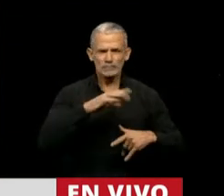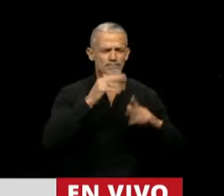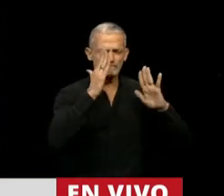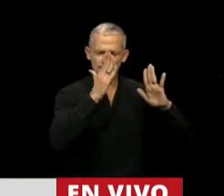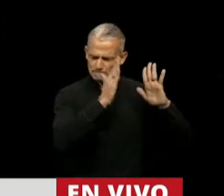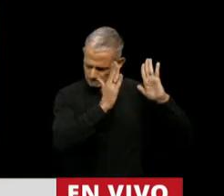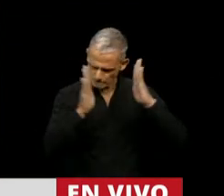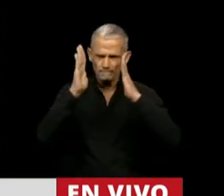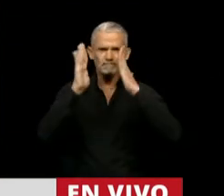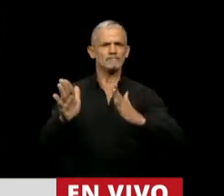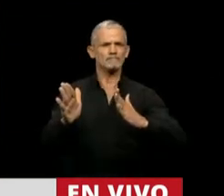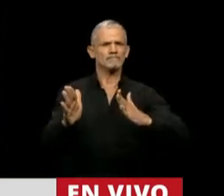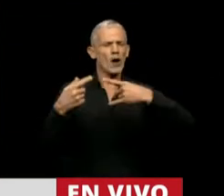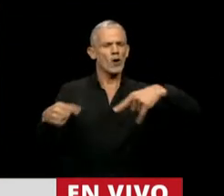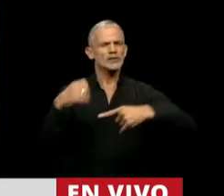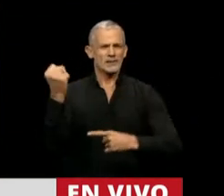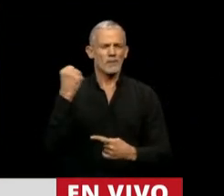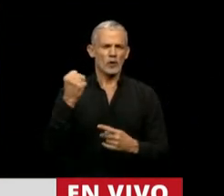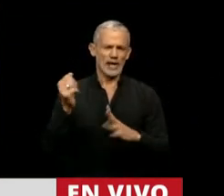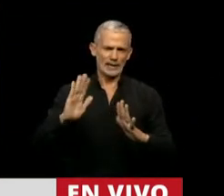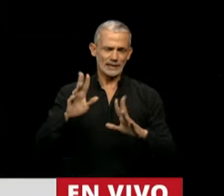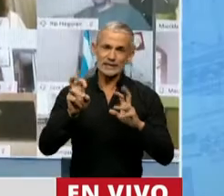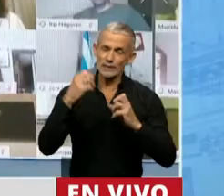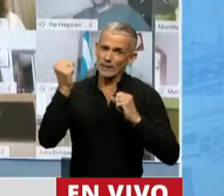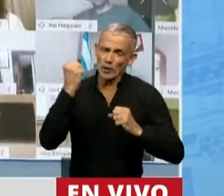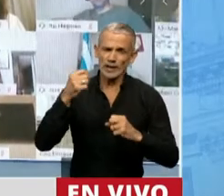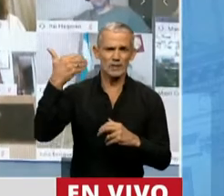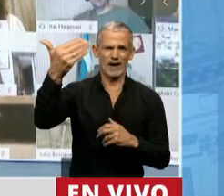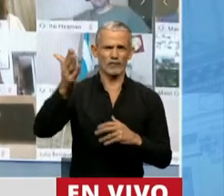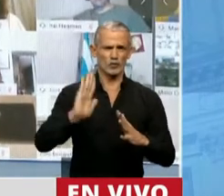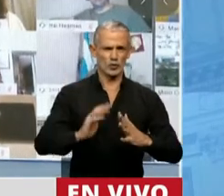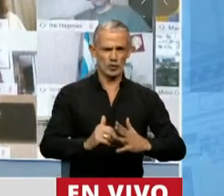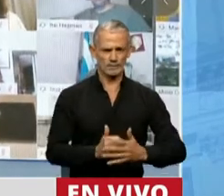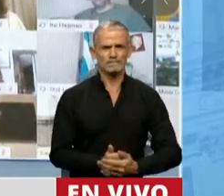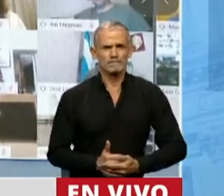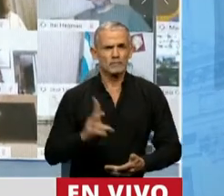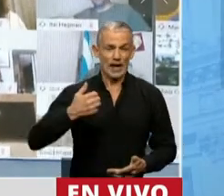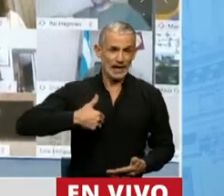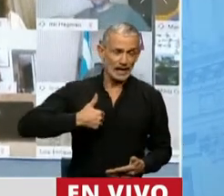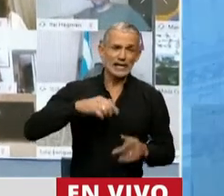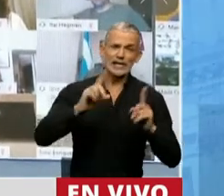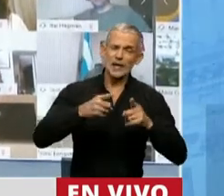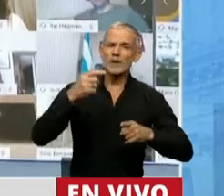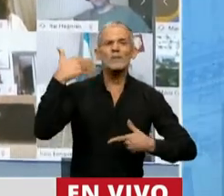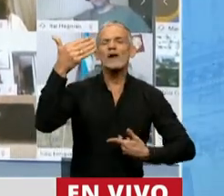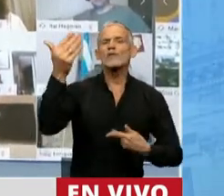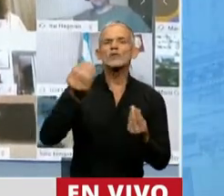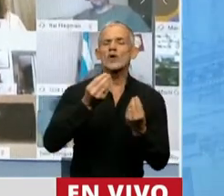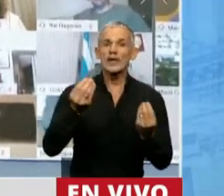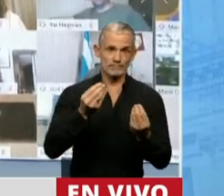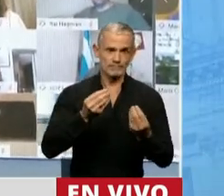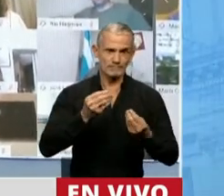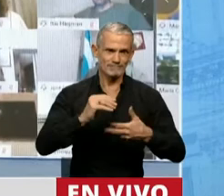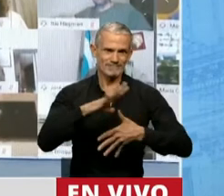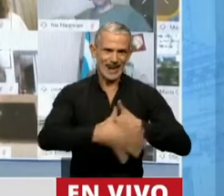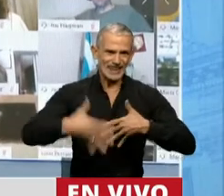estas cosas que son importantes para el futuro de la Argentina y para el futuro de